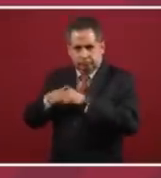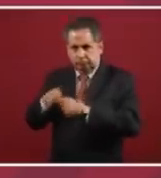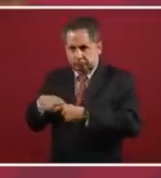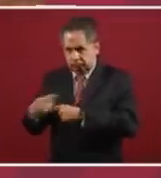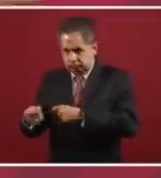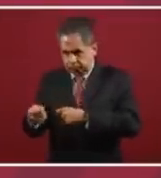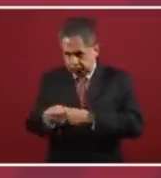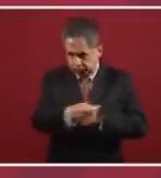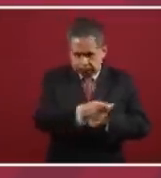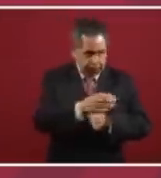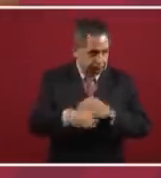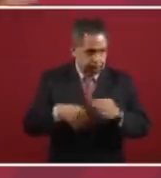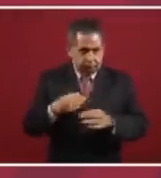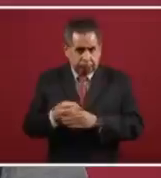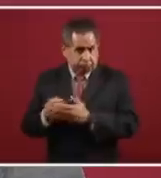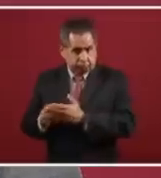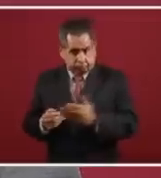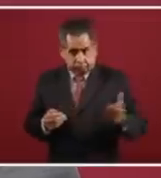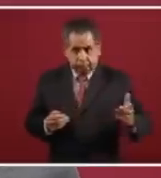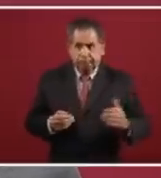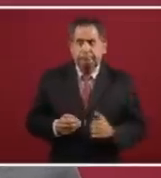Ya además se